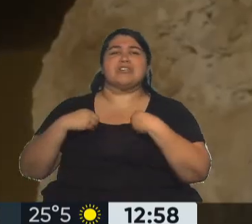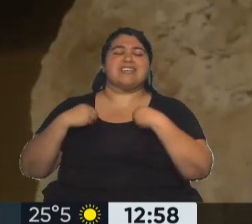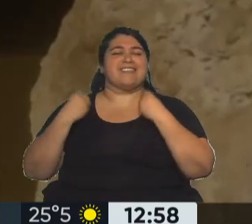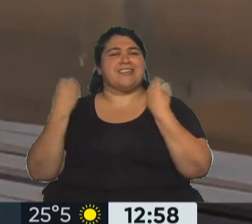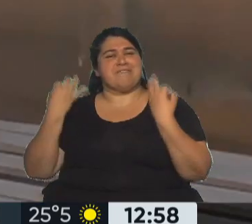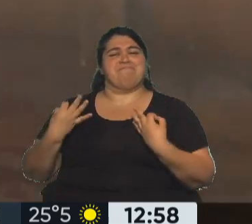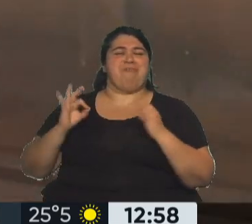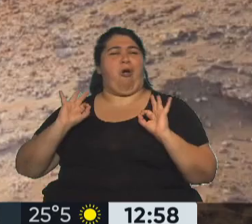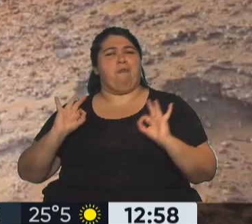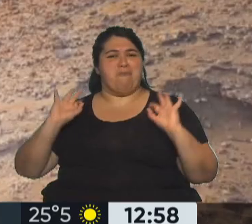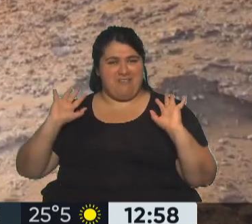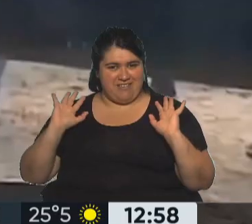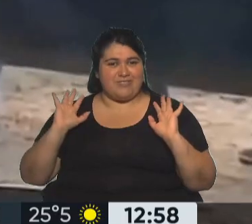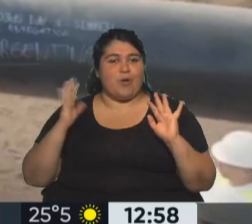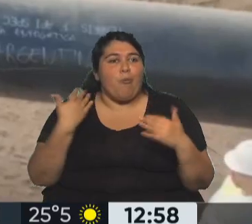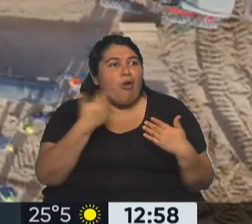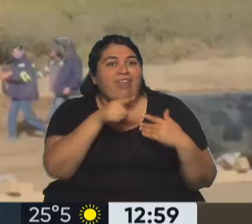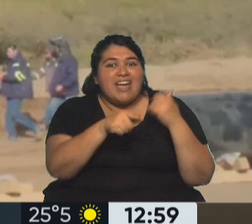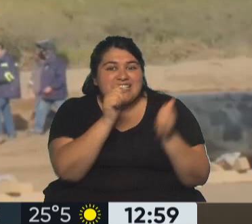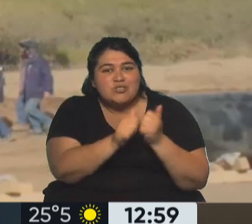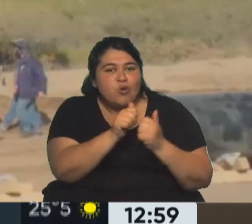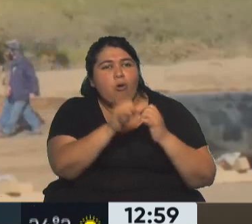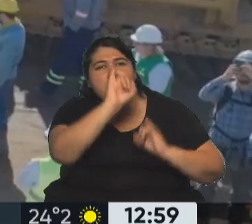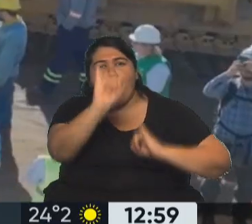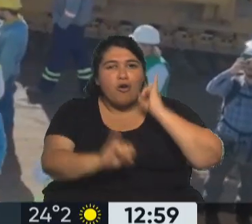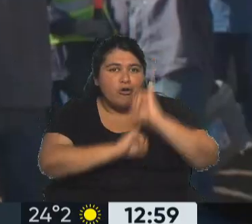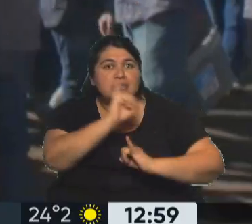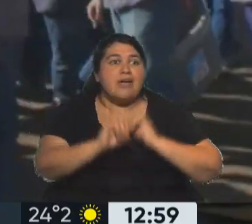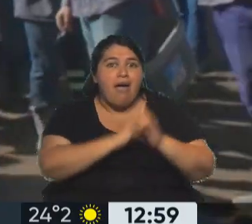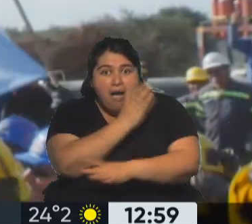cual poder registrar eso, poder contar esa historia es único.